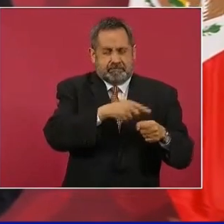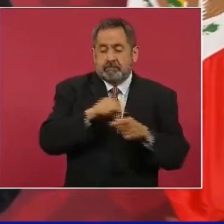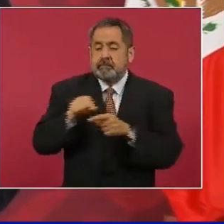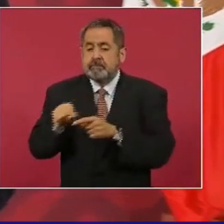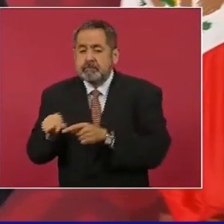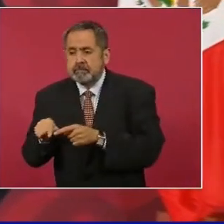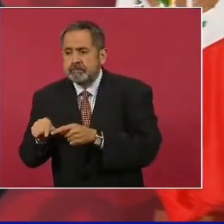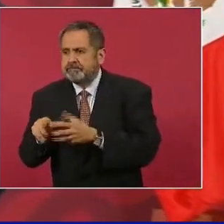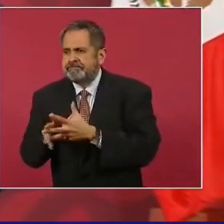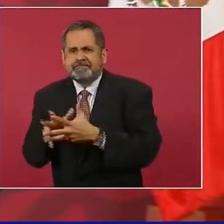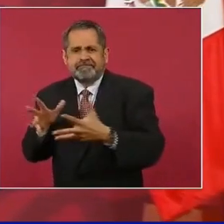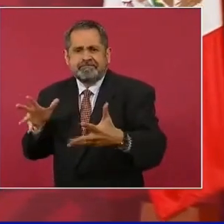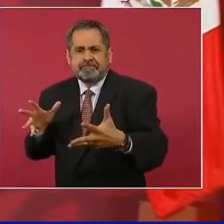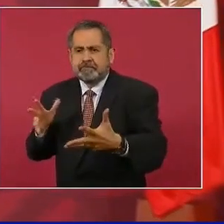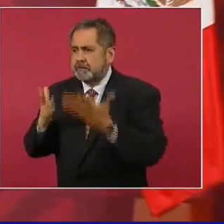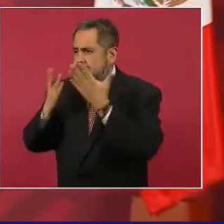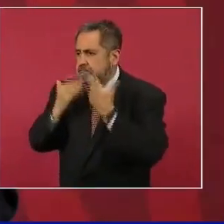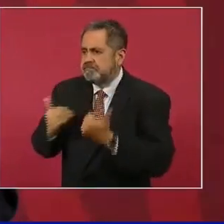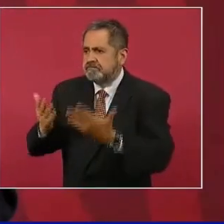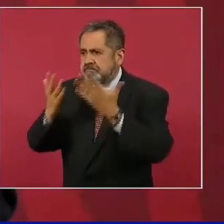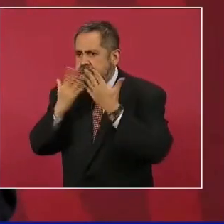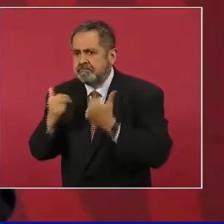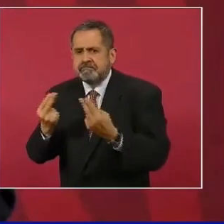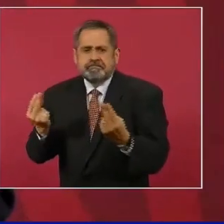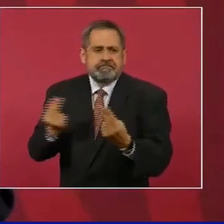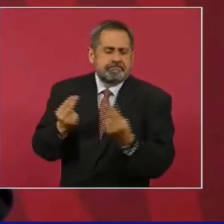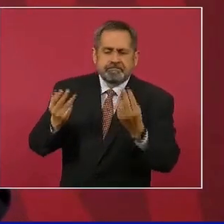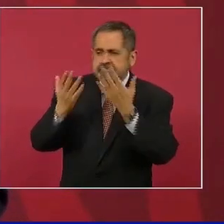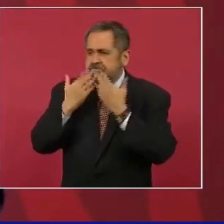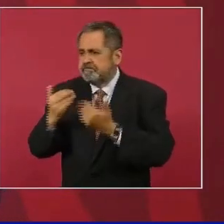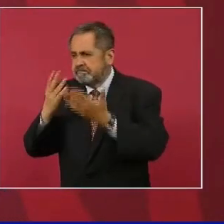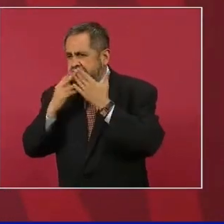carece hasta de lo más indispensable.